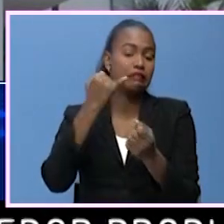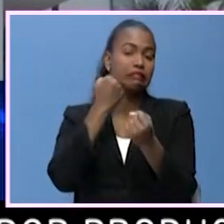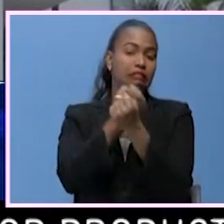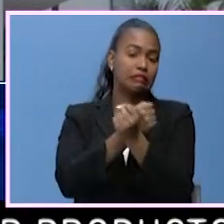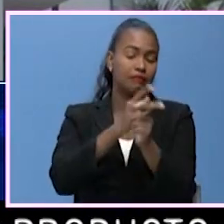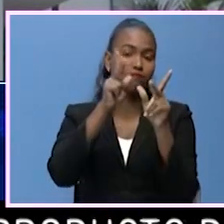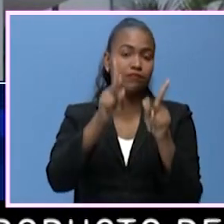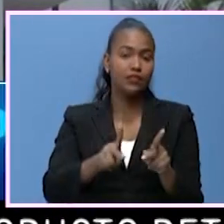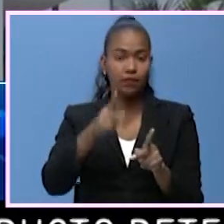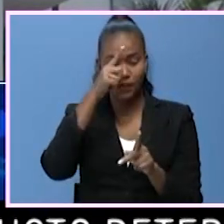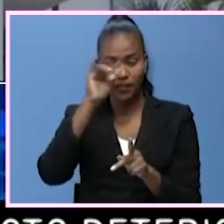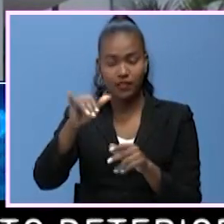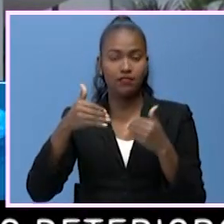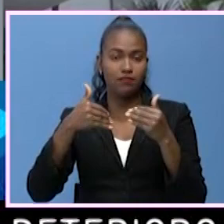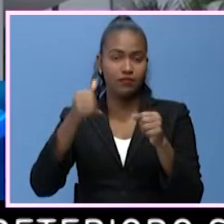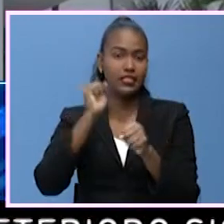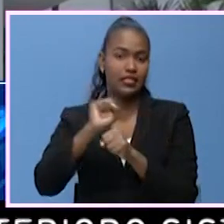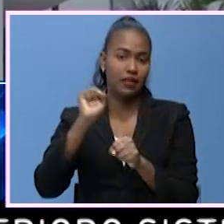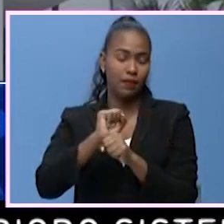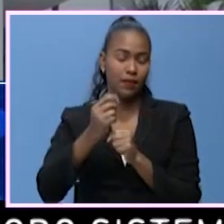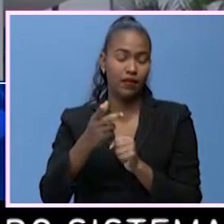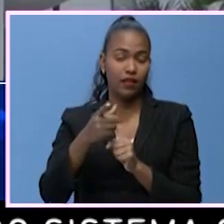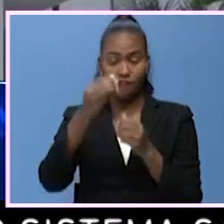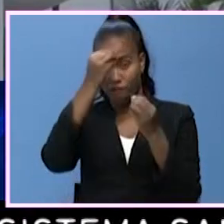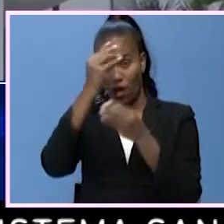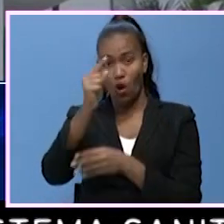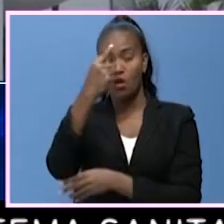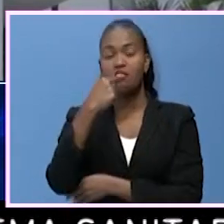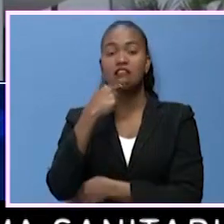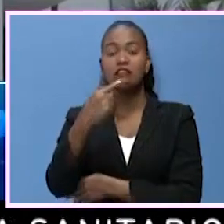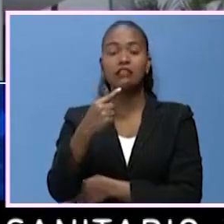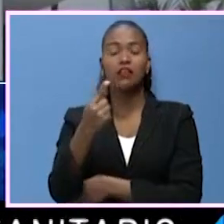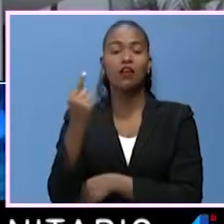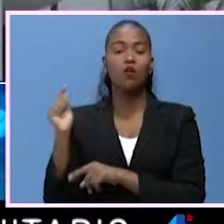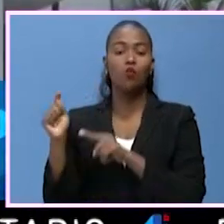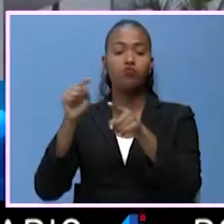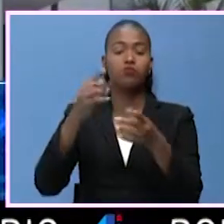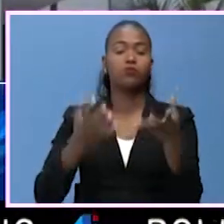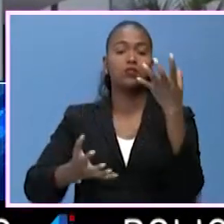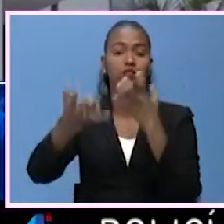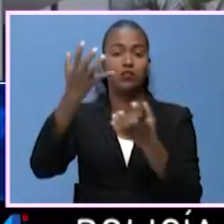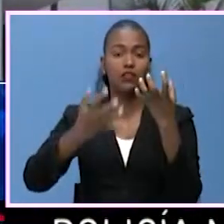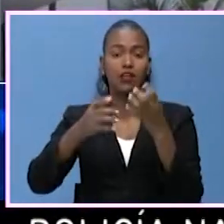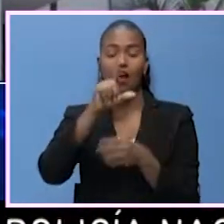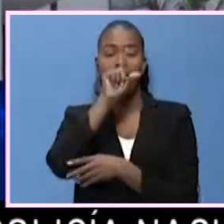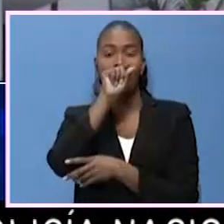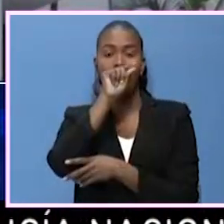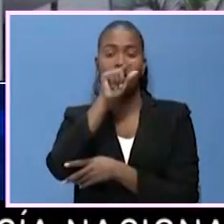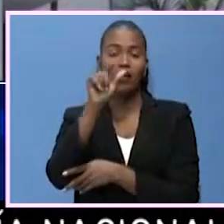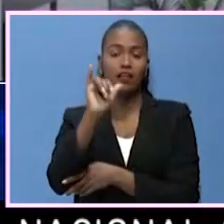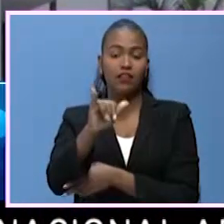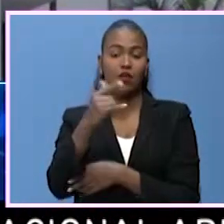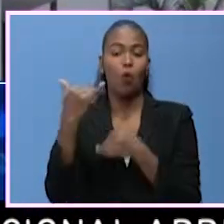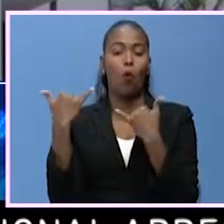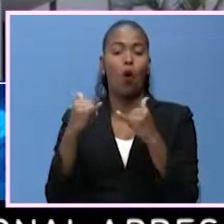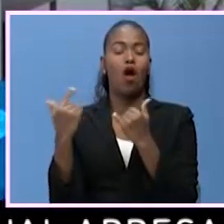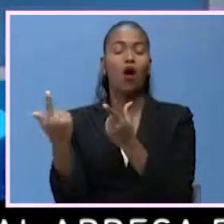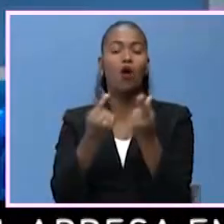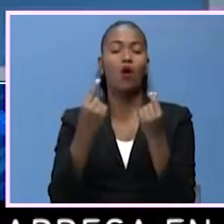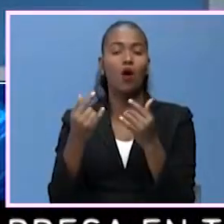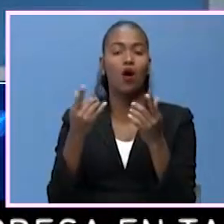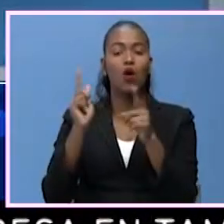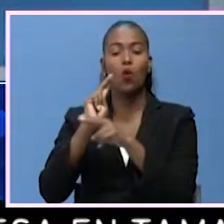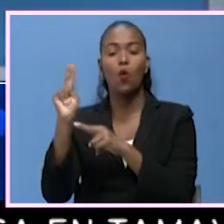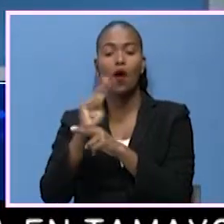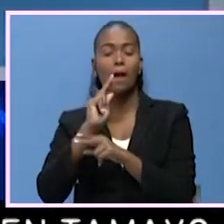algún ciudadano en ese operativo. La información solo relata que fue incendiada la gallera que de manera clandestina utilizaban